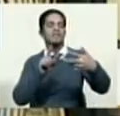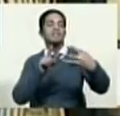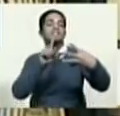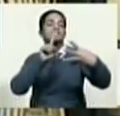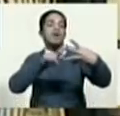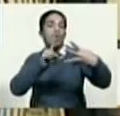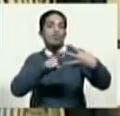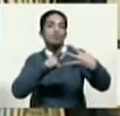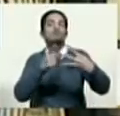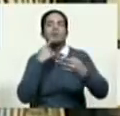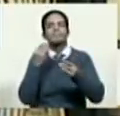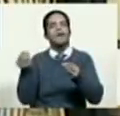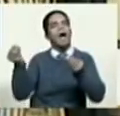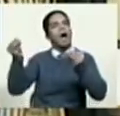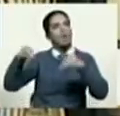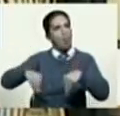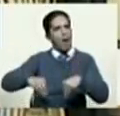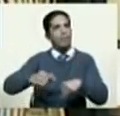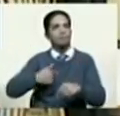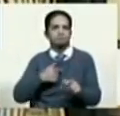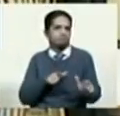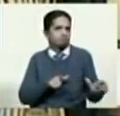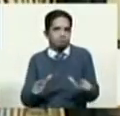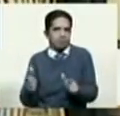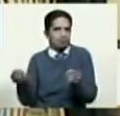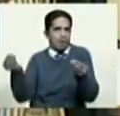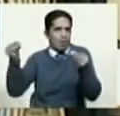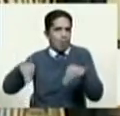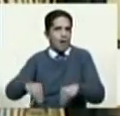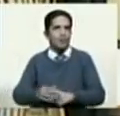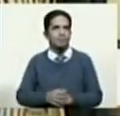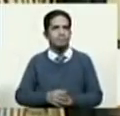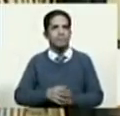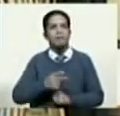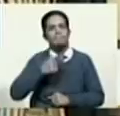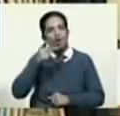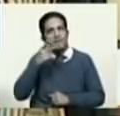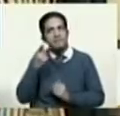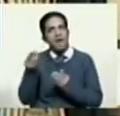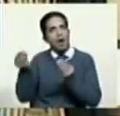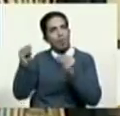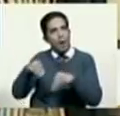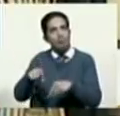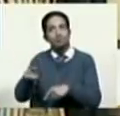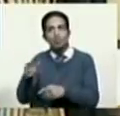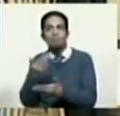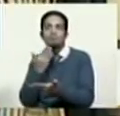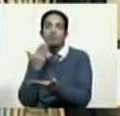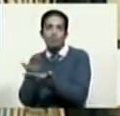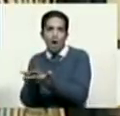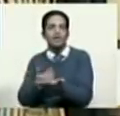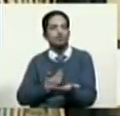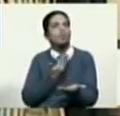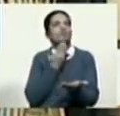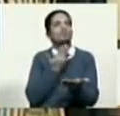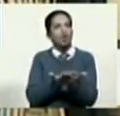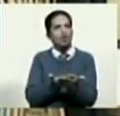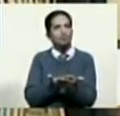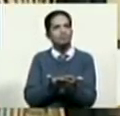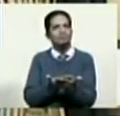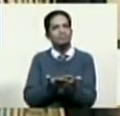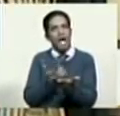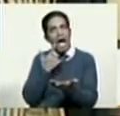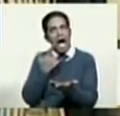negociación. ¿Listo para negociar? Si la política es negociación, tú propones, yo propongo, y vamos conversando y